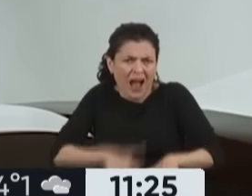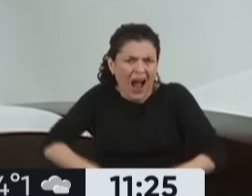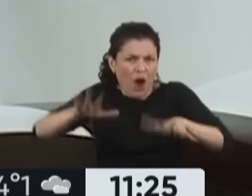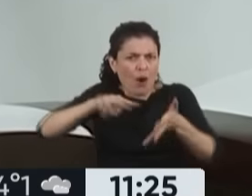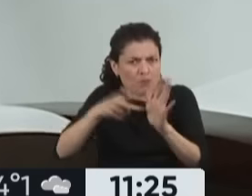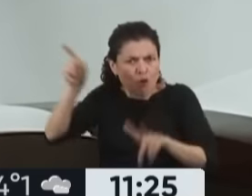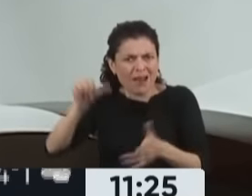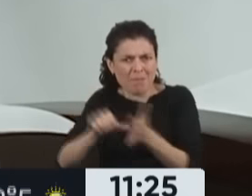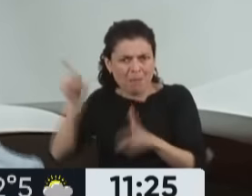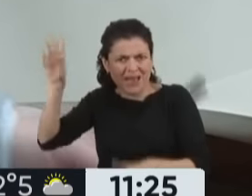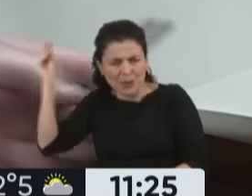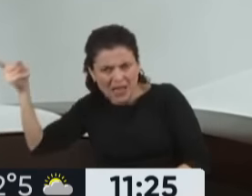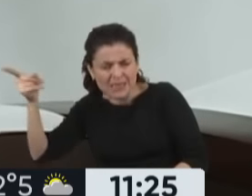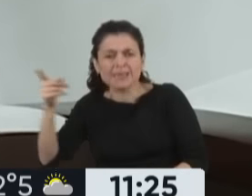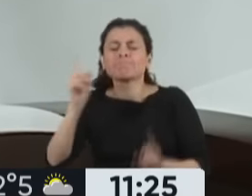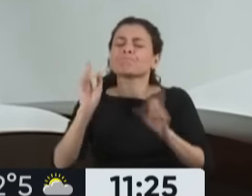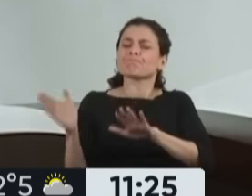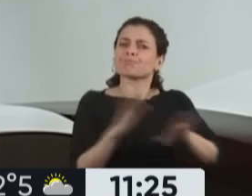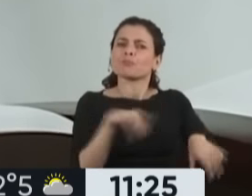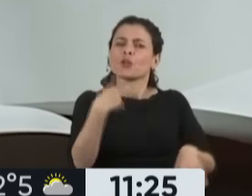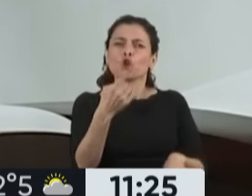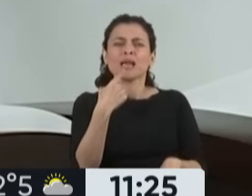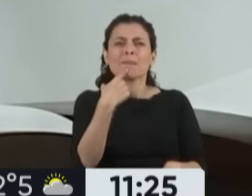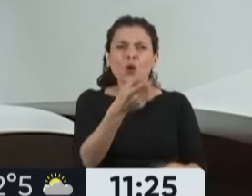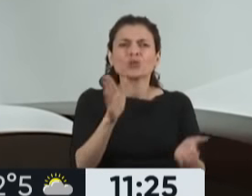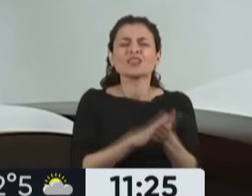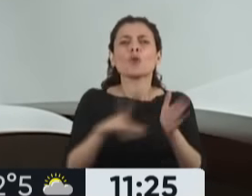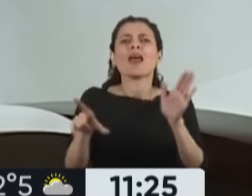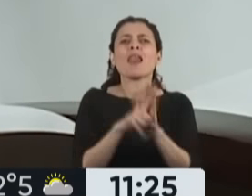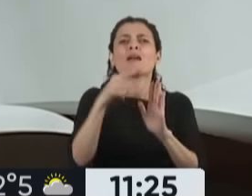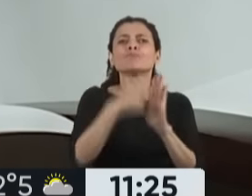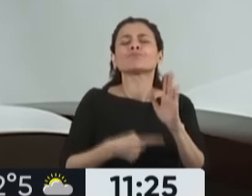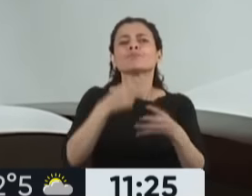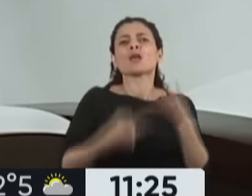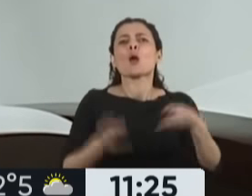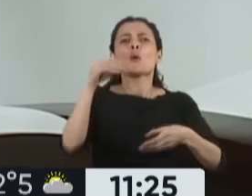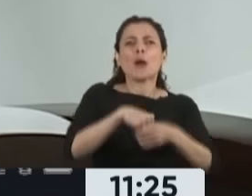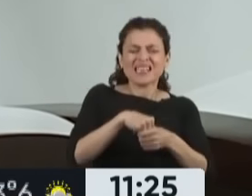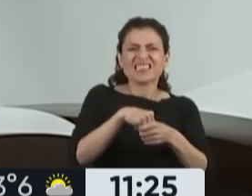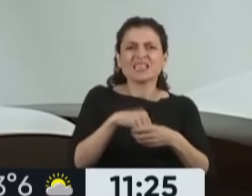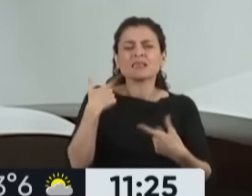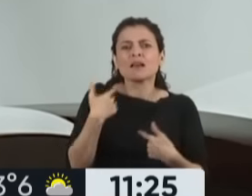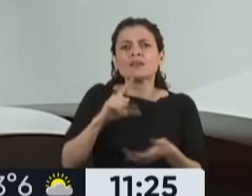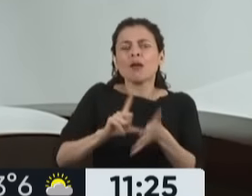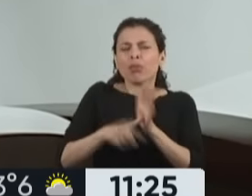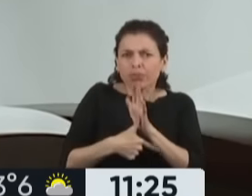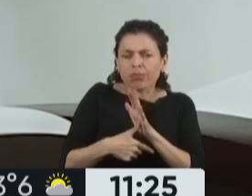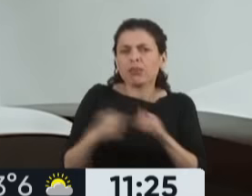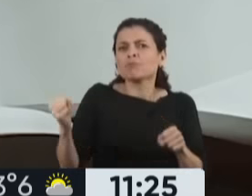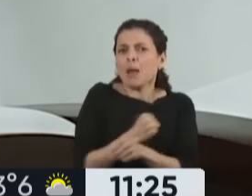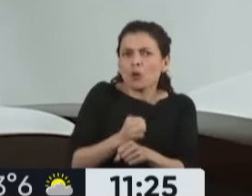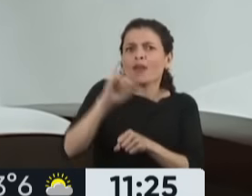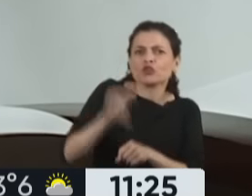Y la otra pregunta tiene que ver con la ley bases, la demora en el dictamen para que llegue al recinto el